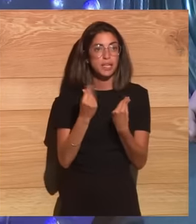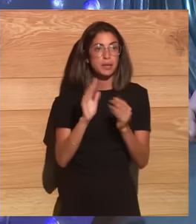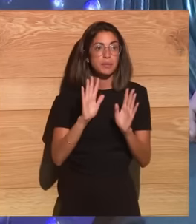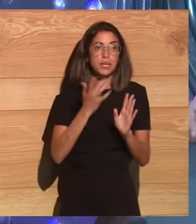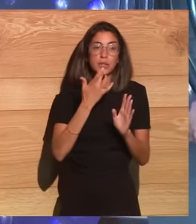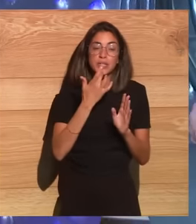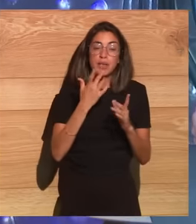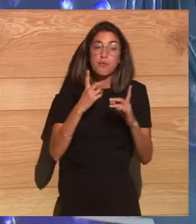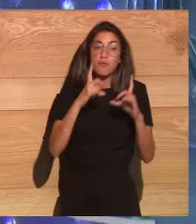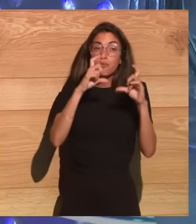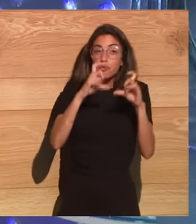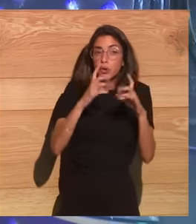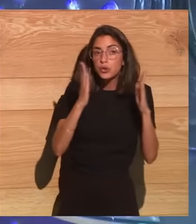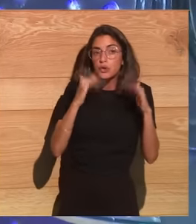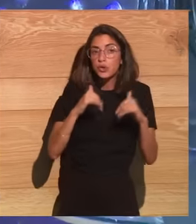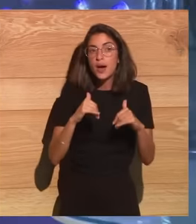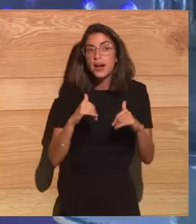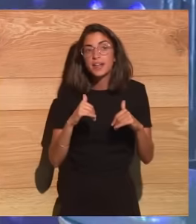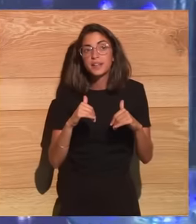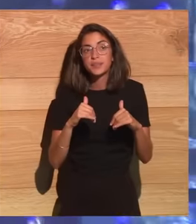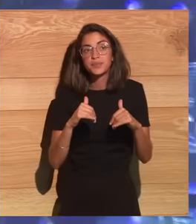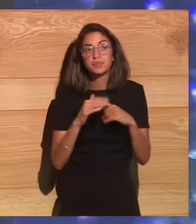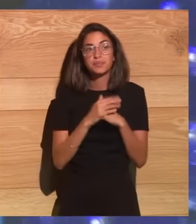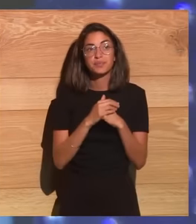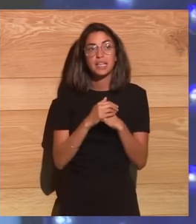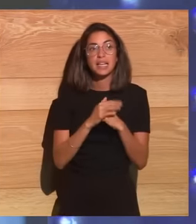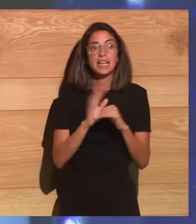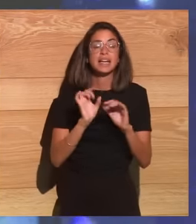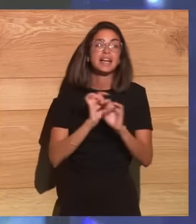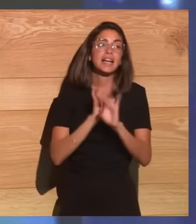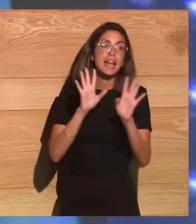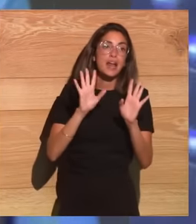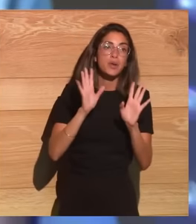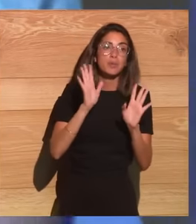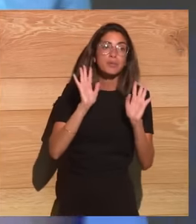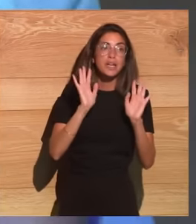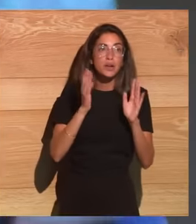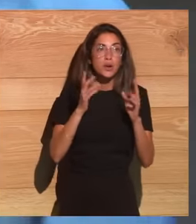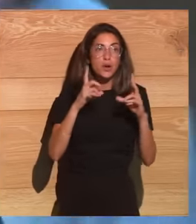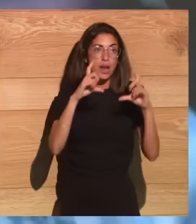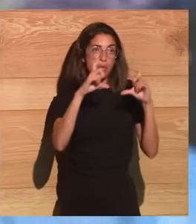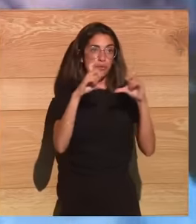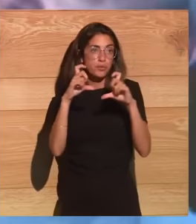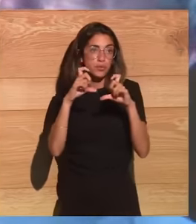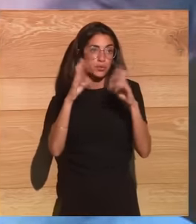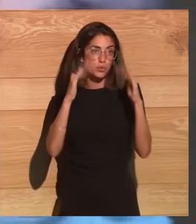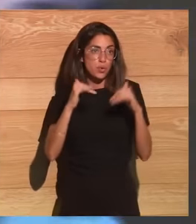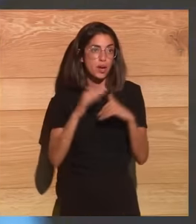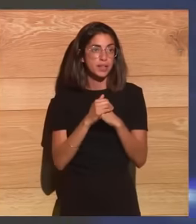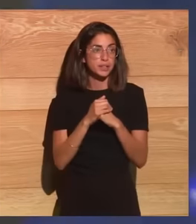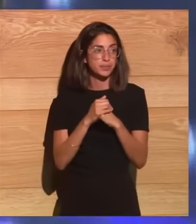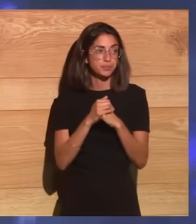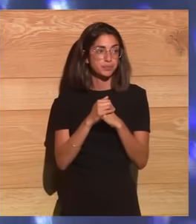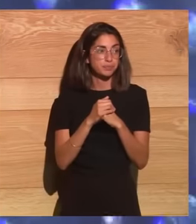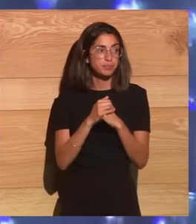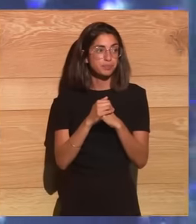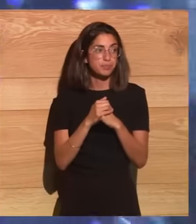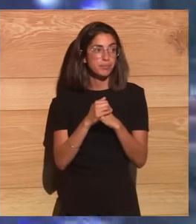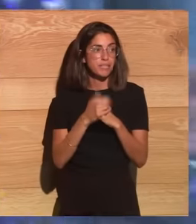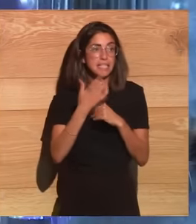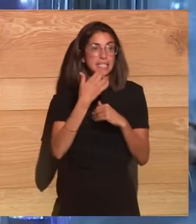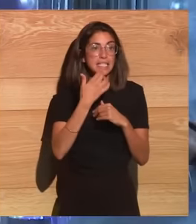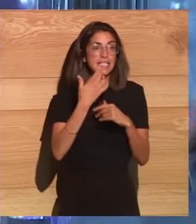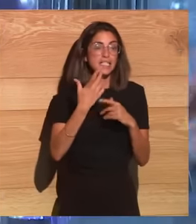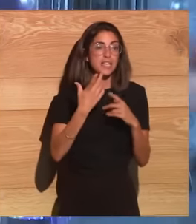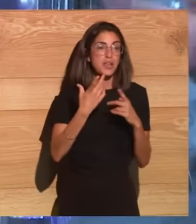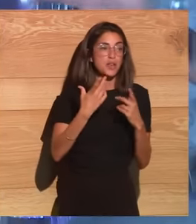no es lo mismo, Juan. Claro, es que claro, pero es que la foto no se va a ver en la cámara. No, es que no, ¿no? Se va a ver. Ya la subiremos a... con que busquéis foto